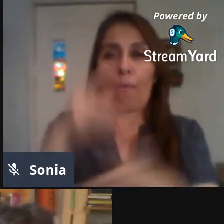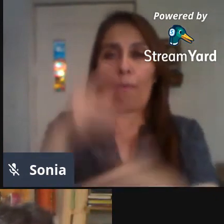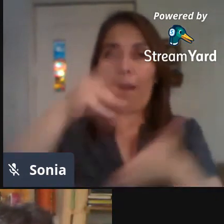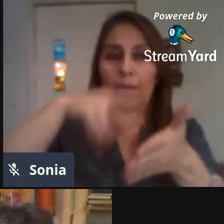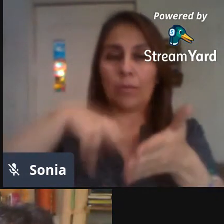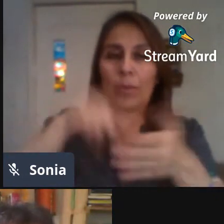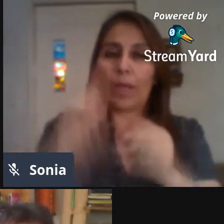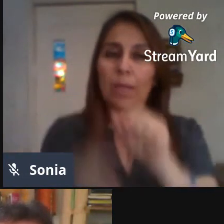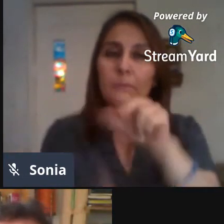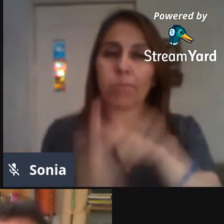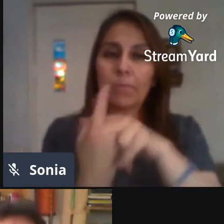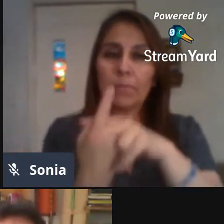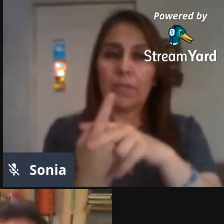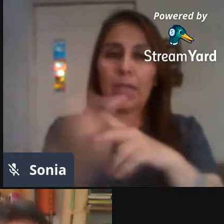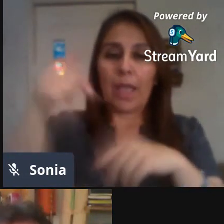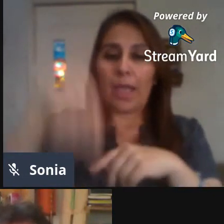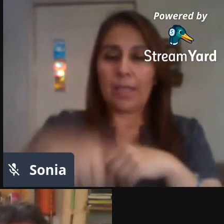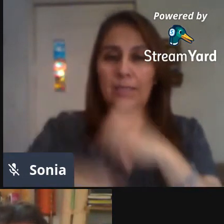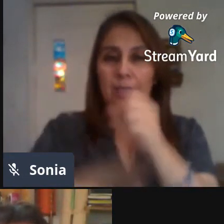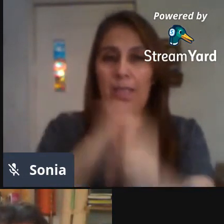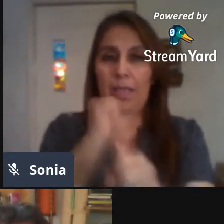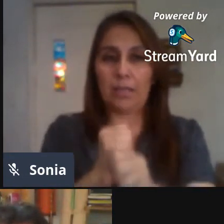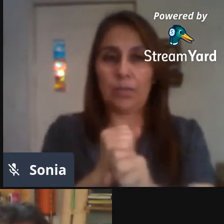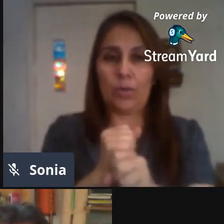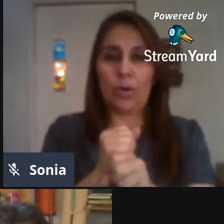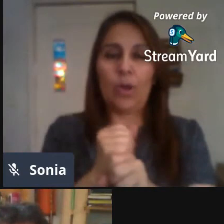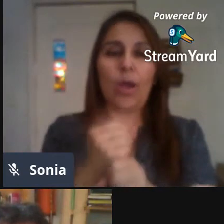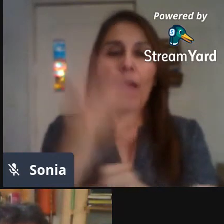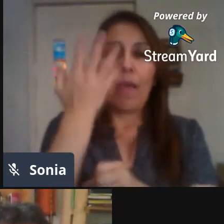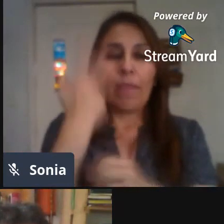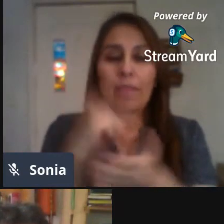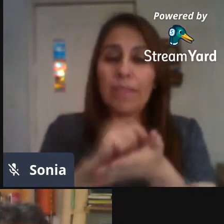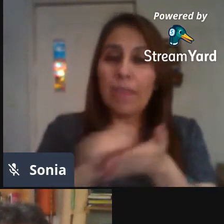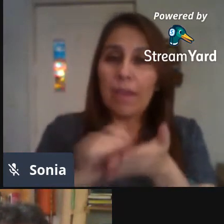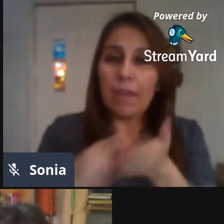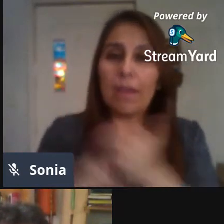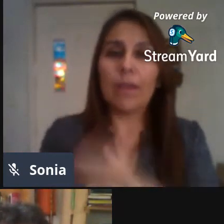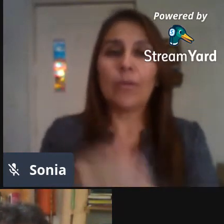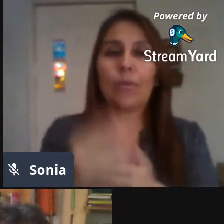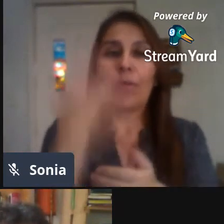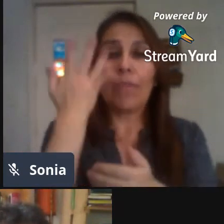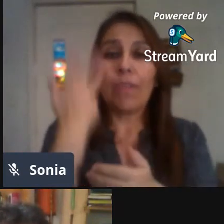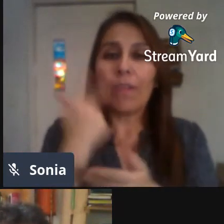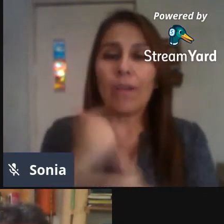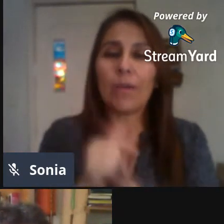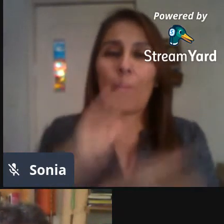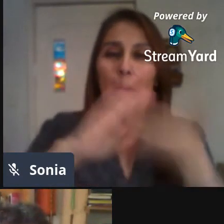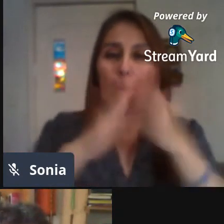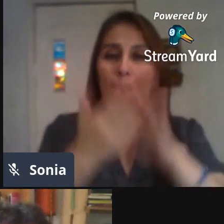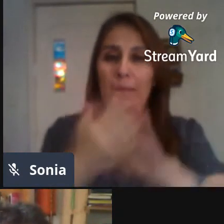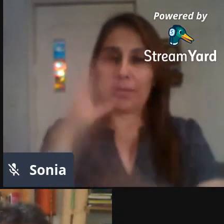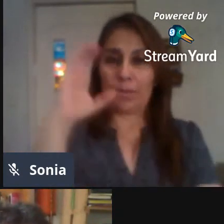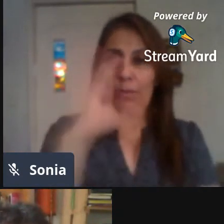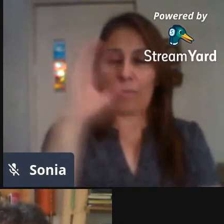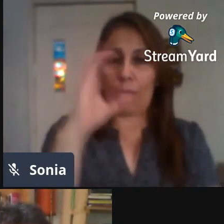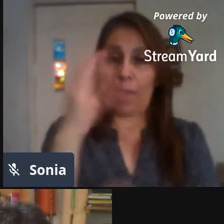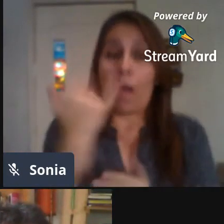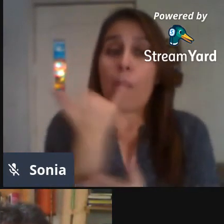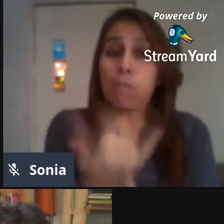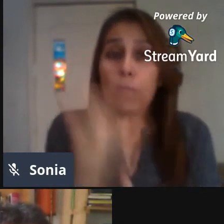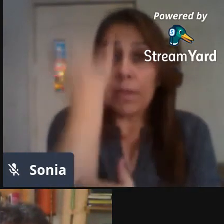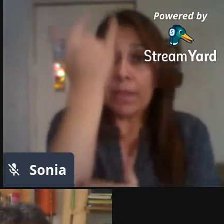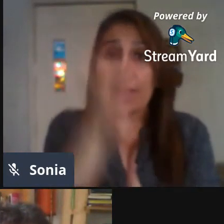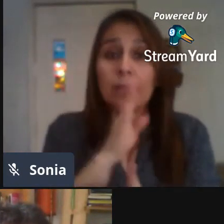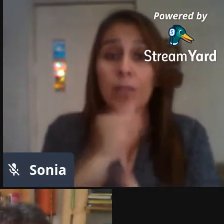diario de paz colombia y son unos jóvenes que se reunieron alrededor de la idea de tratar de entender nuestra